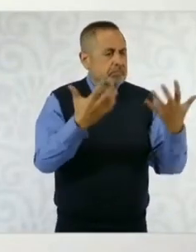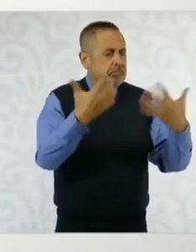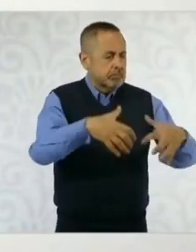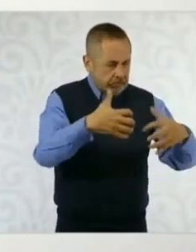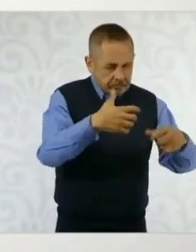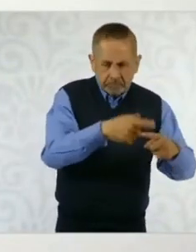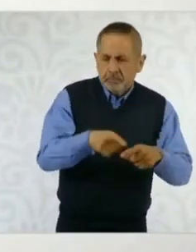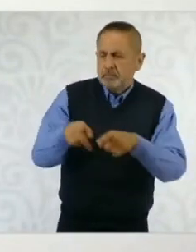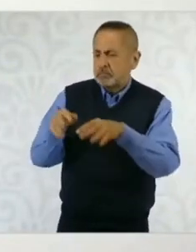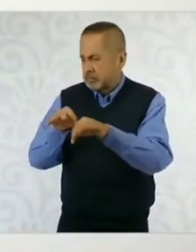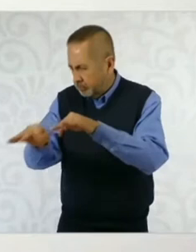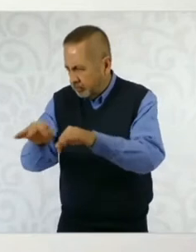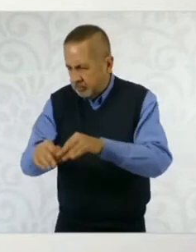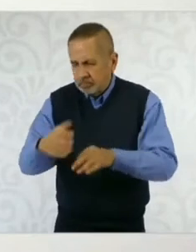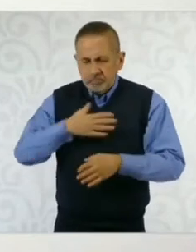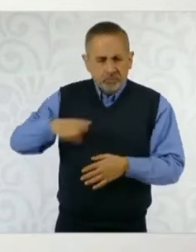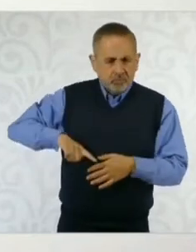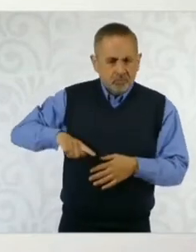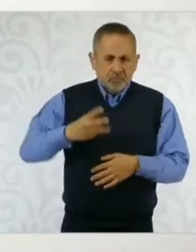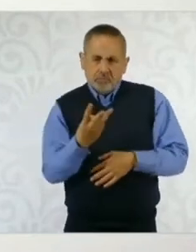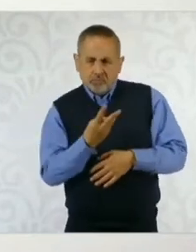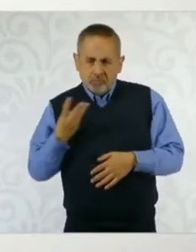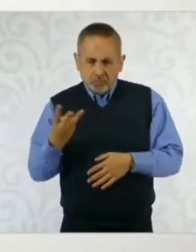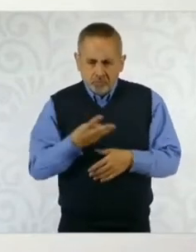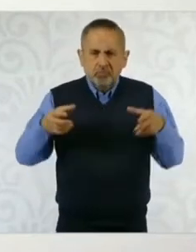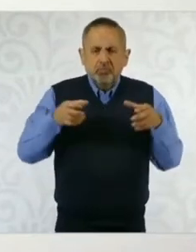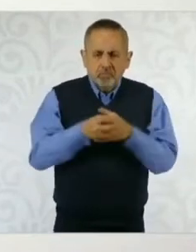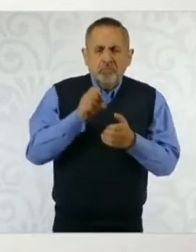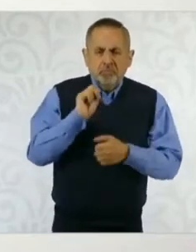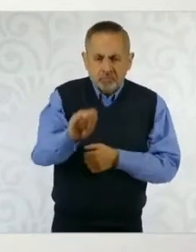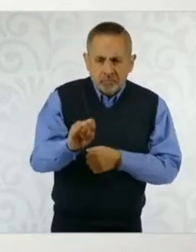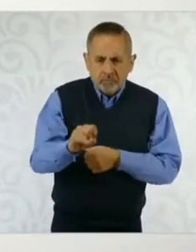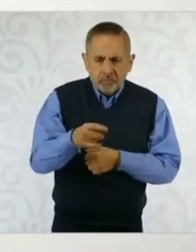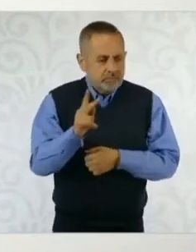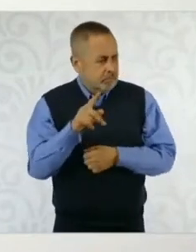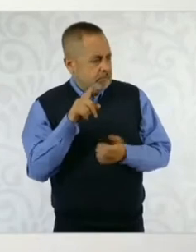trabajadores y el gobierno, pero que no se